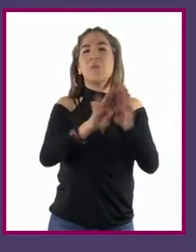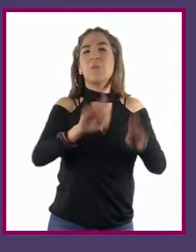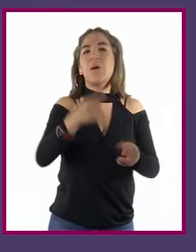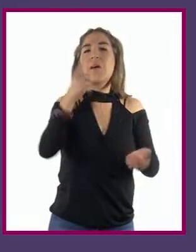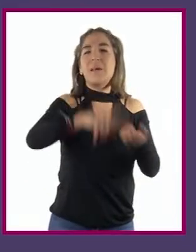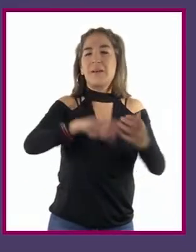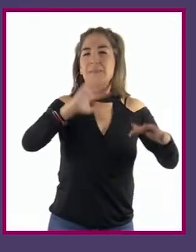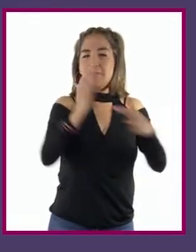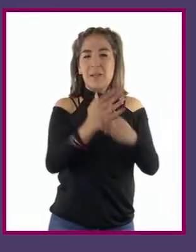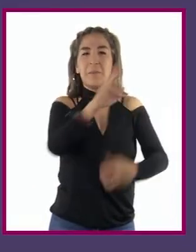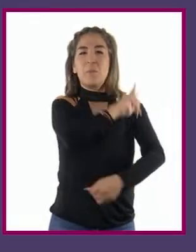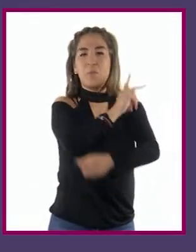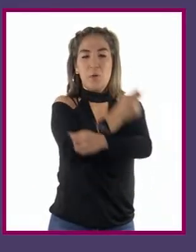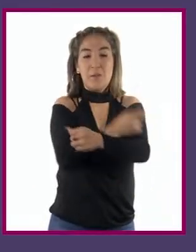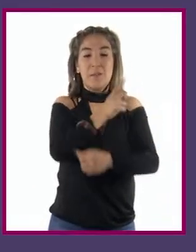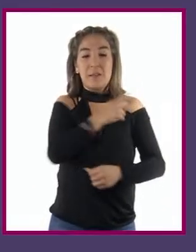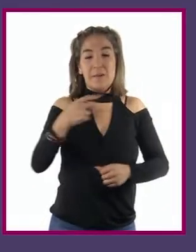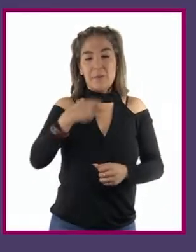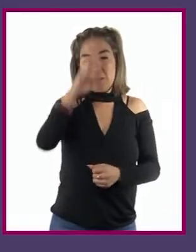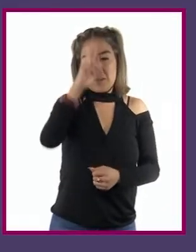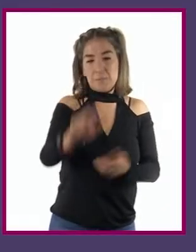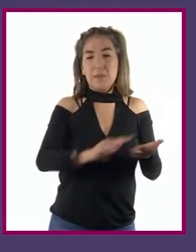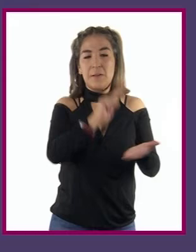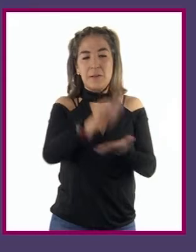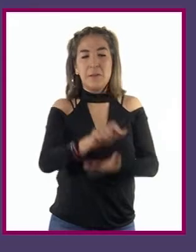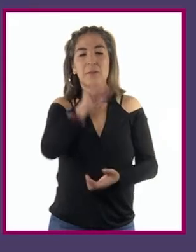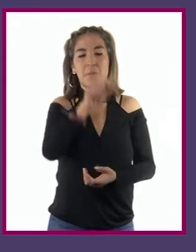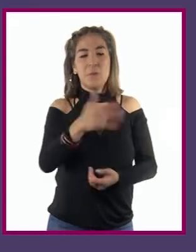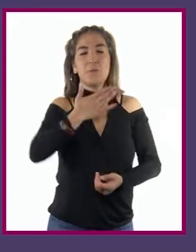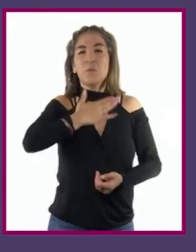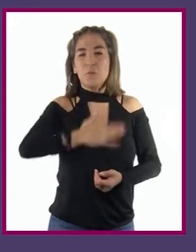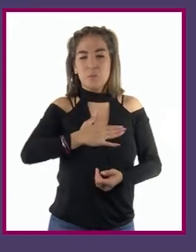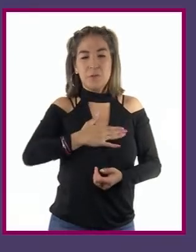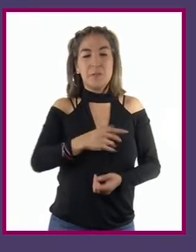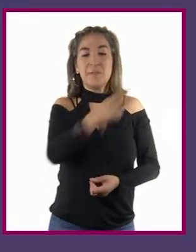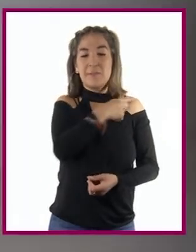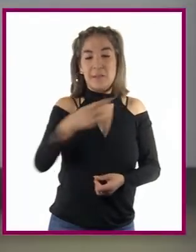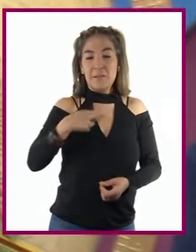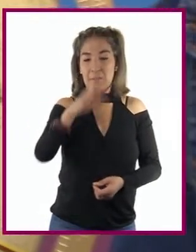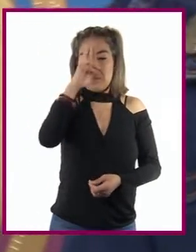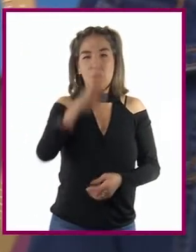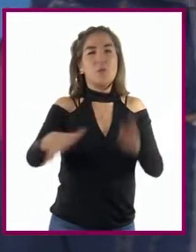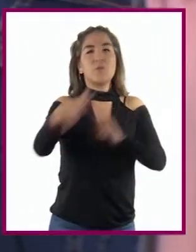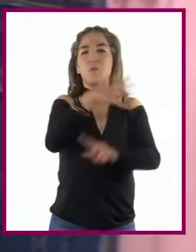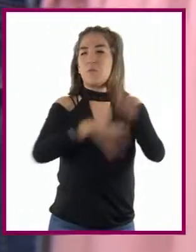Deben respetarse la legalidad y justicia. Debe respetarse la pluralidad.